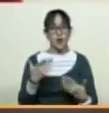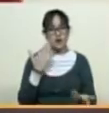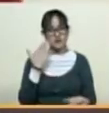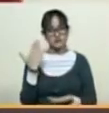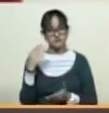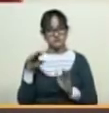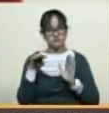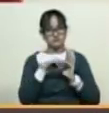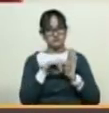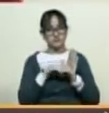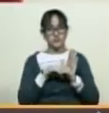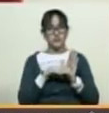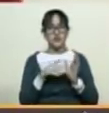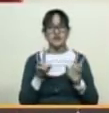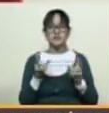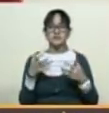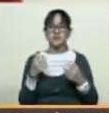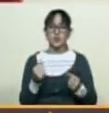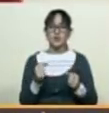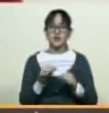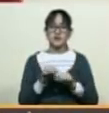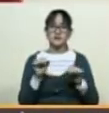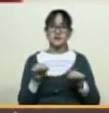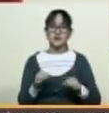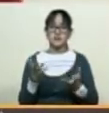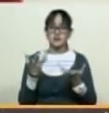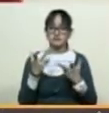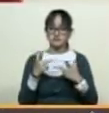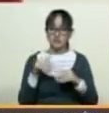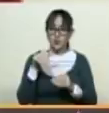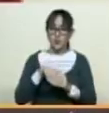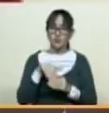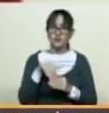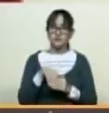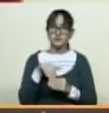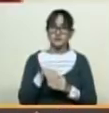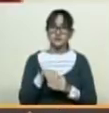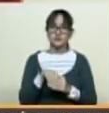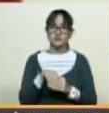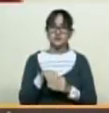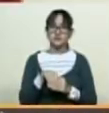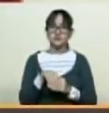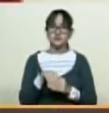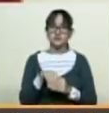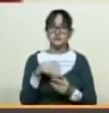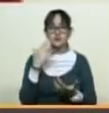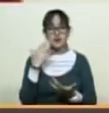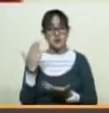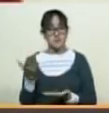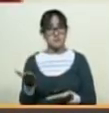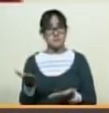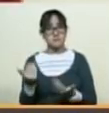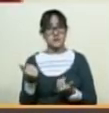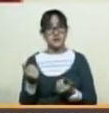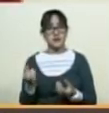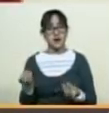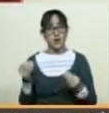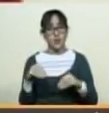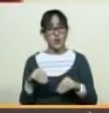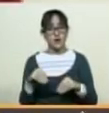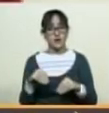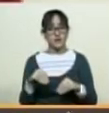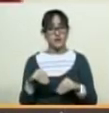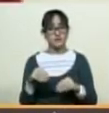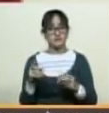Las garantías sobre la seguridad del sistema automatizado de votación. Allí nos solicitan en estos acuerdos